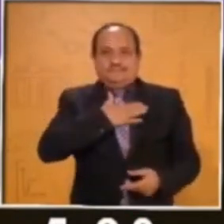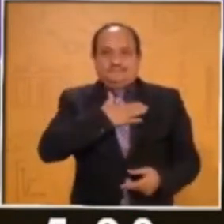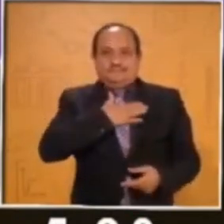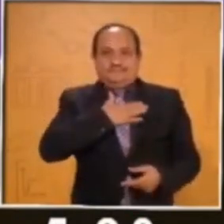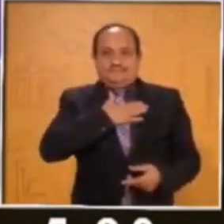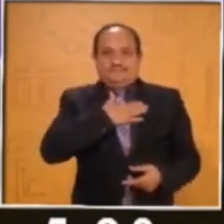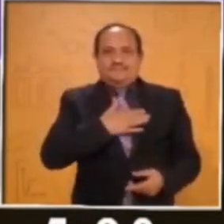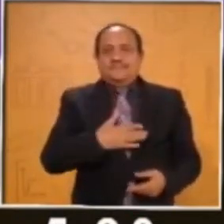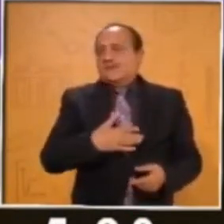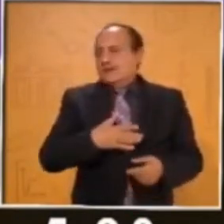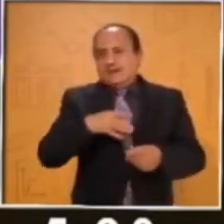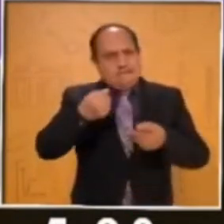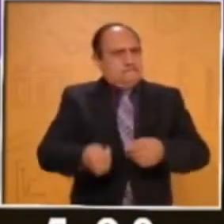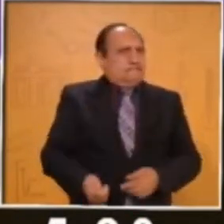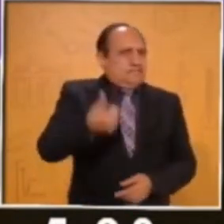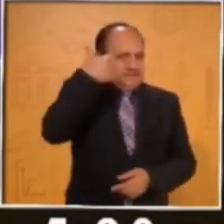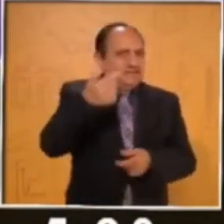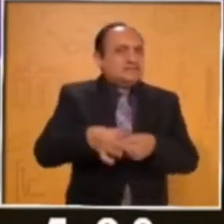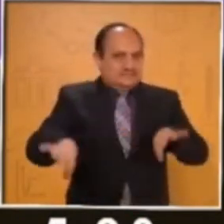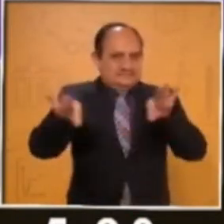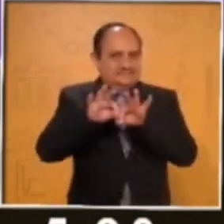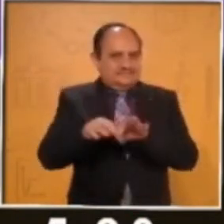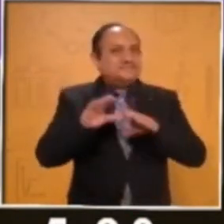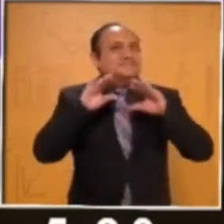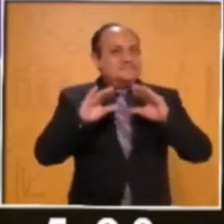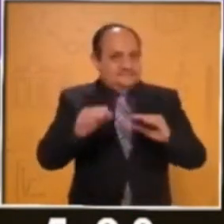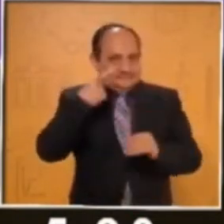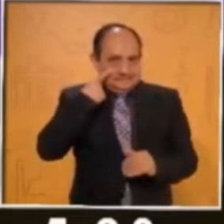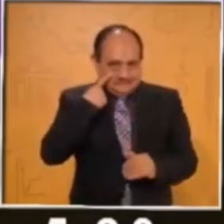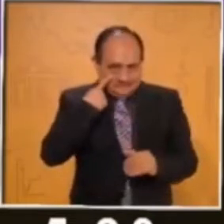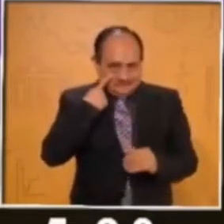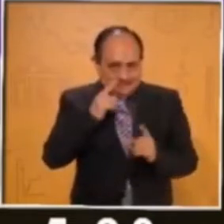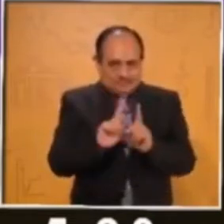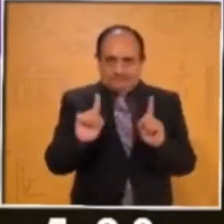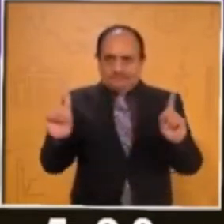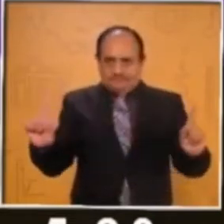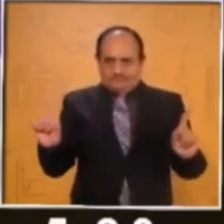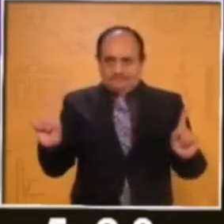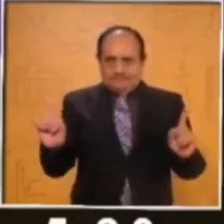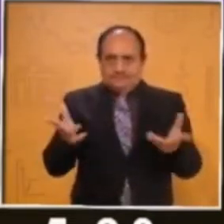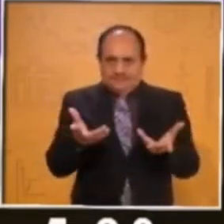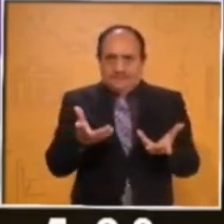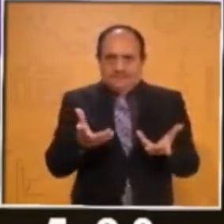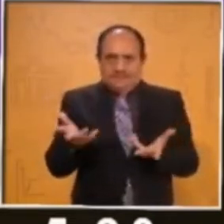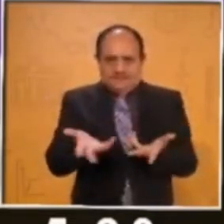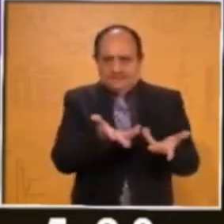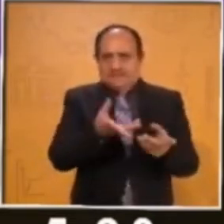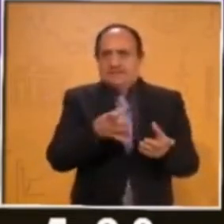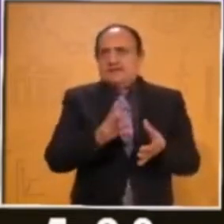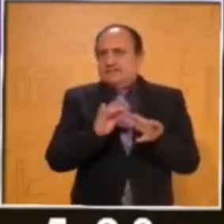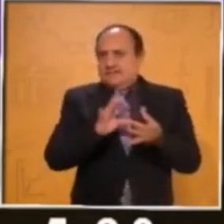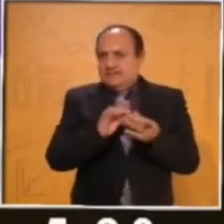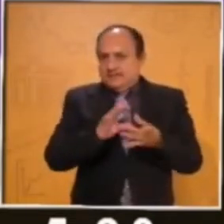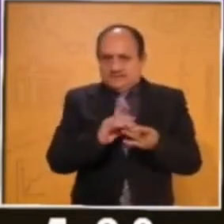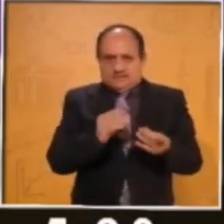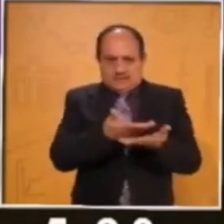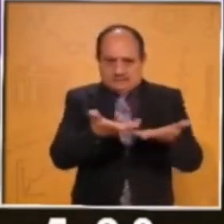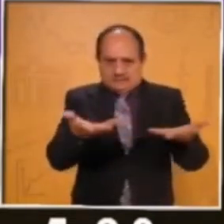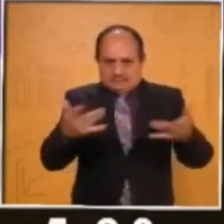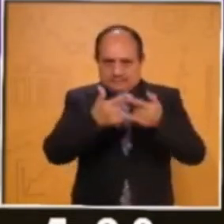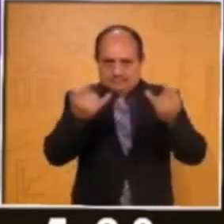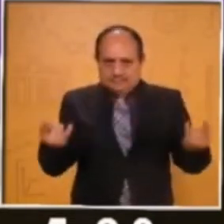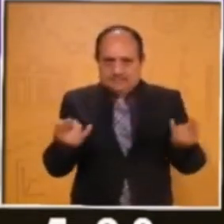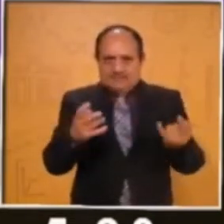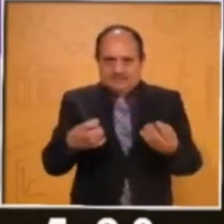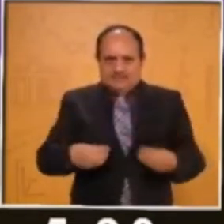narrador protagonista. Entonces, mucho cuidado para poder distinguir. Si el que cuenta la historia está contando acerca